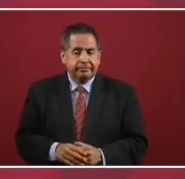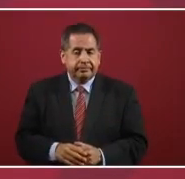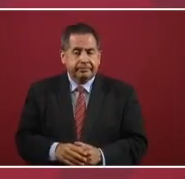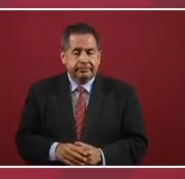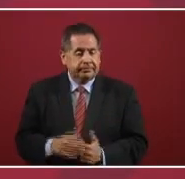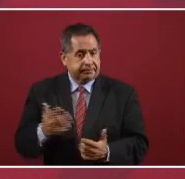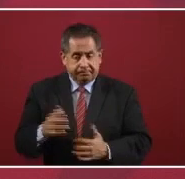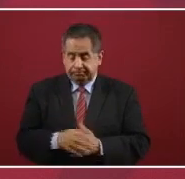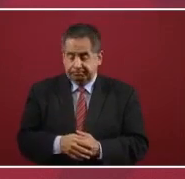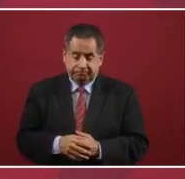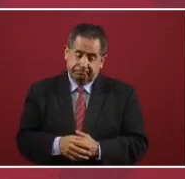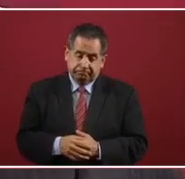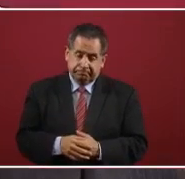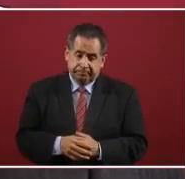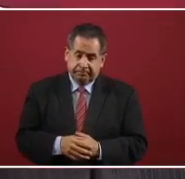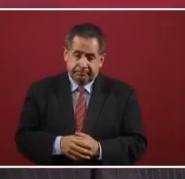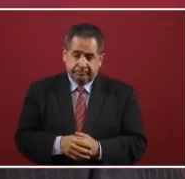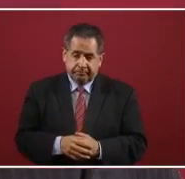Y es